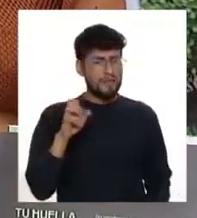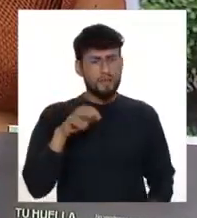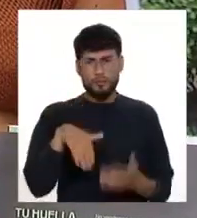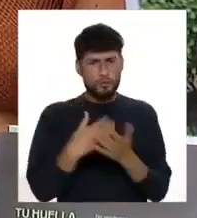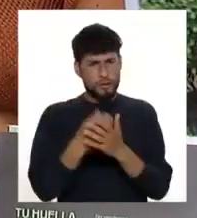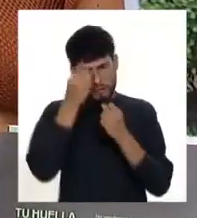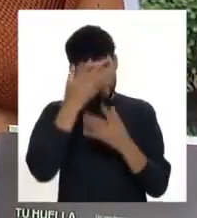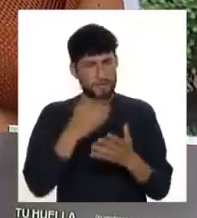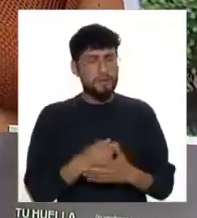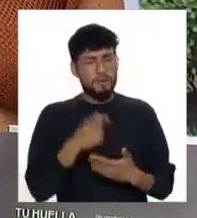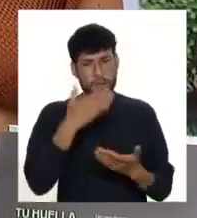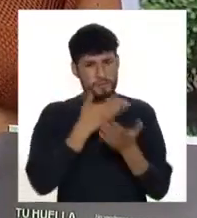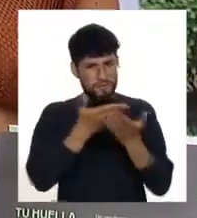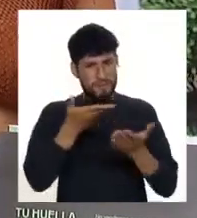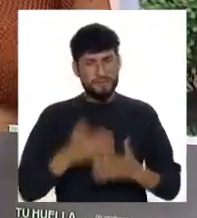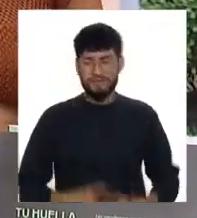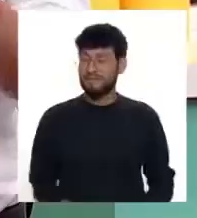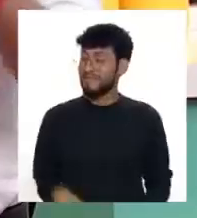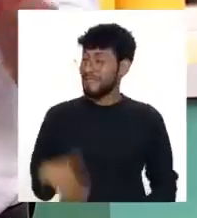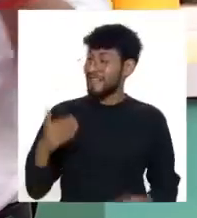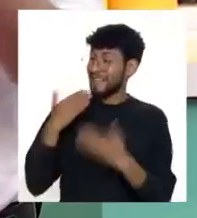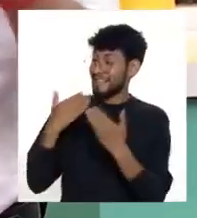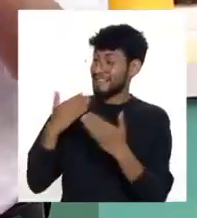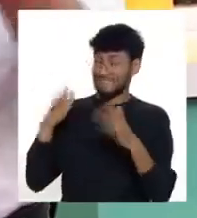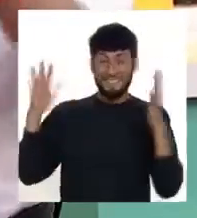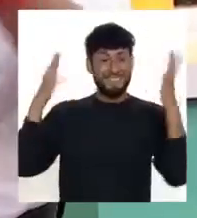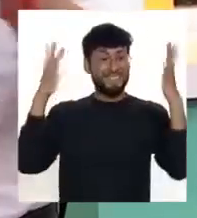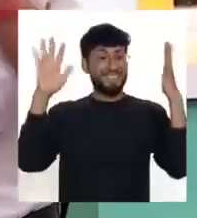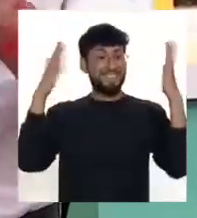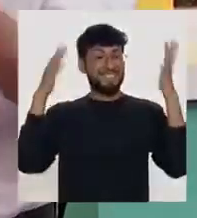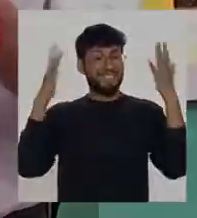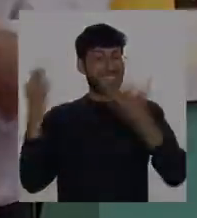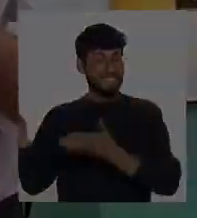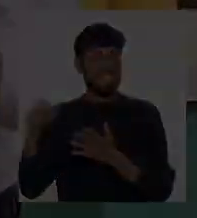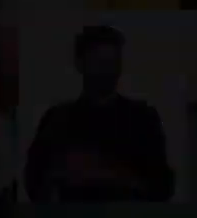información Así que van a ser bienvenidos Muchas gracias muchas gracias aplauso Vámonos rápidamente